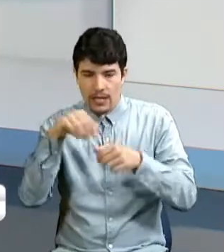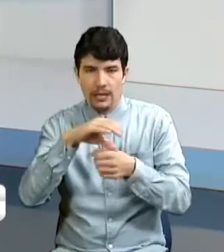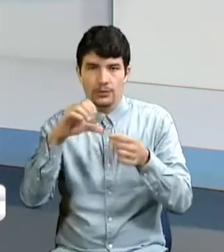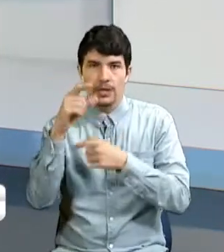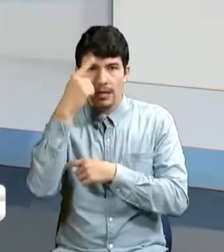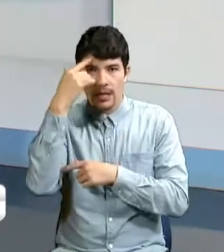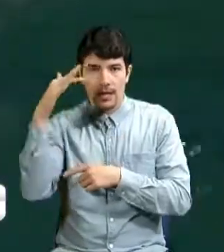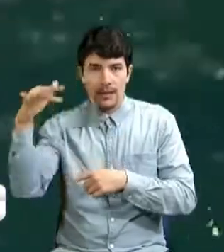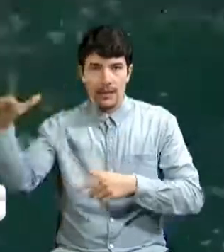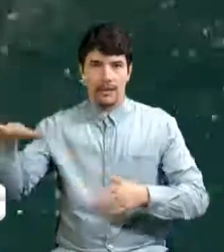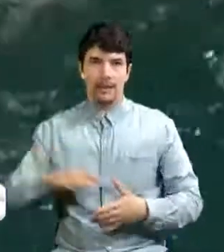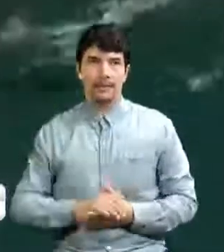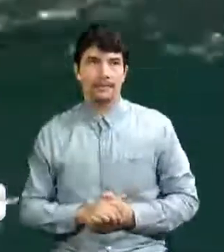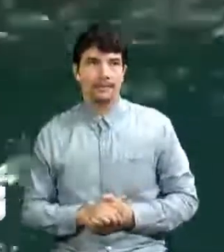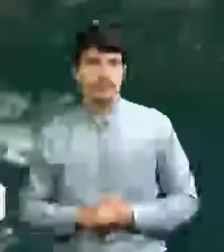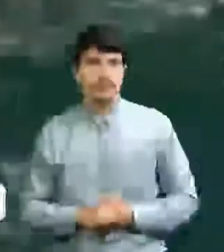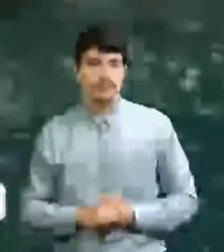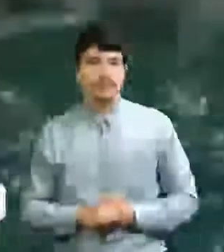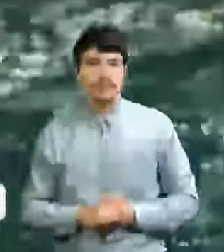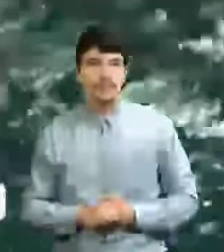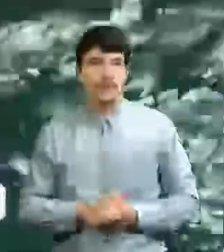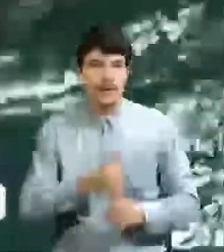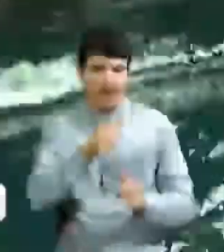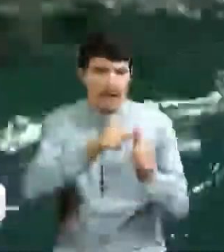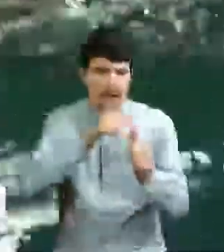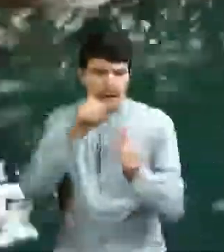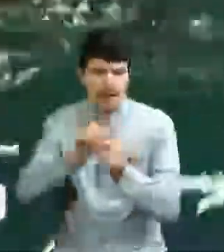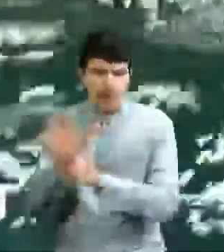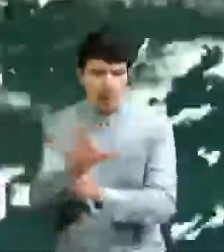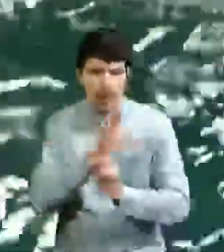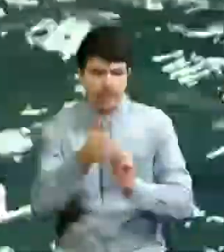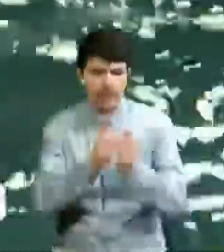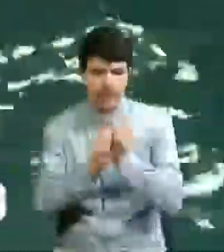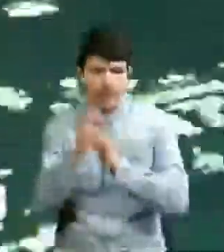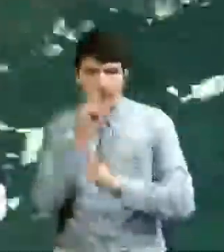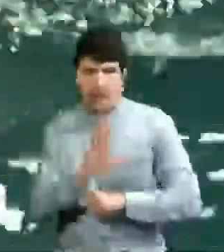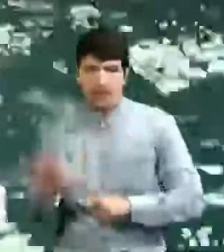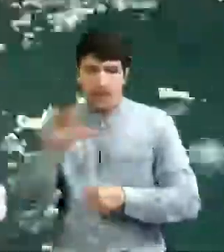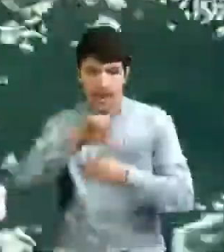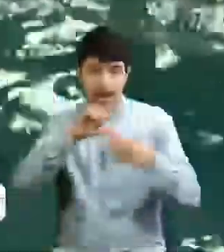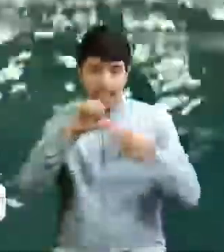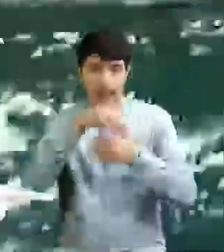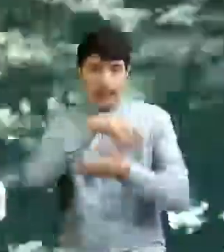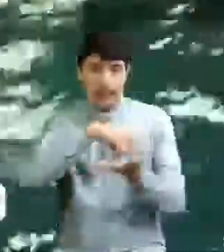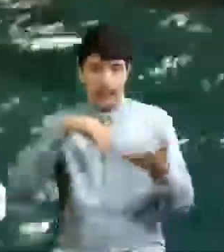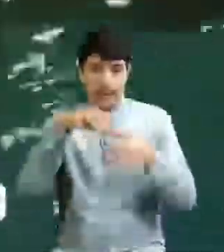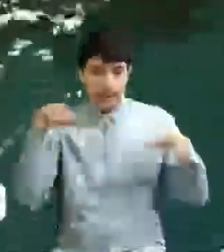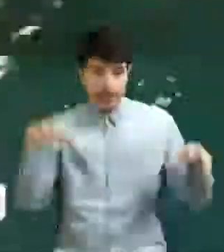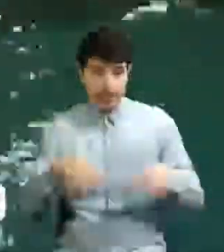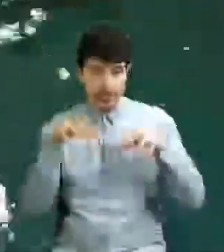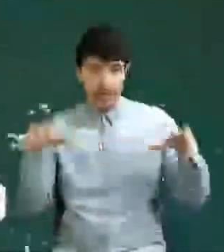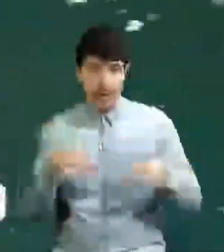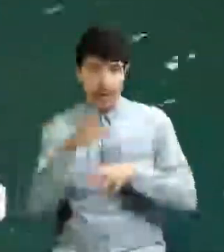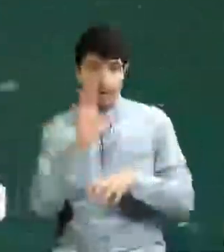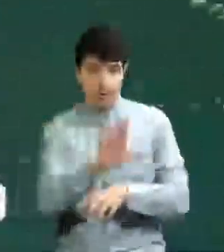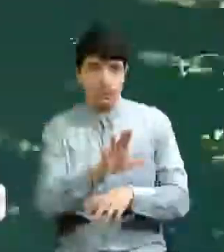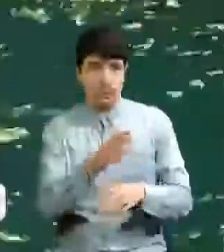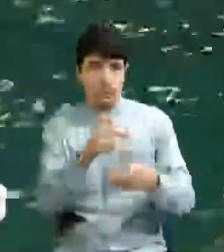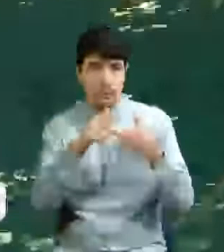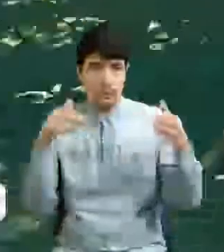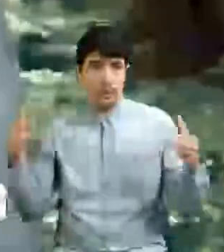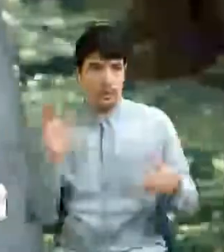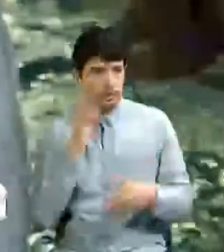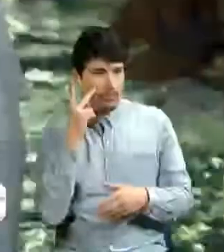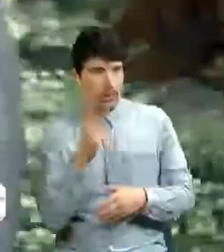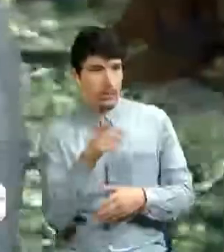cartagena con cada presentación de los deportistas a nivel nacional la liga santandereana de actividades subacuáticas demuestra su notorio